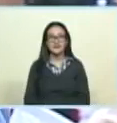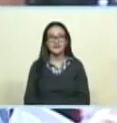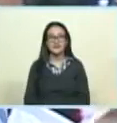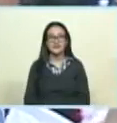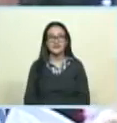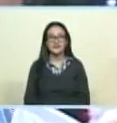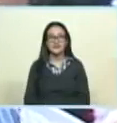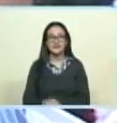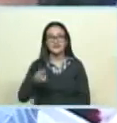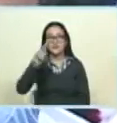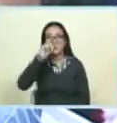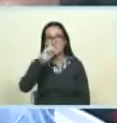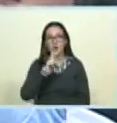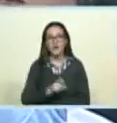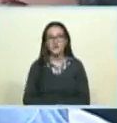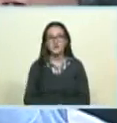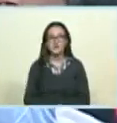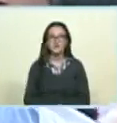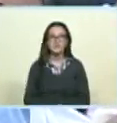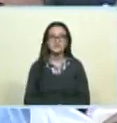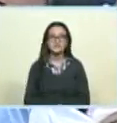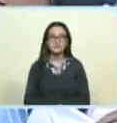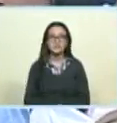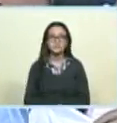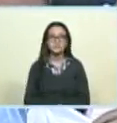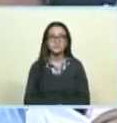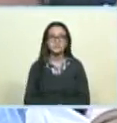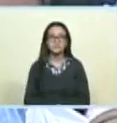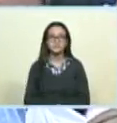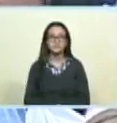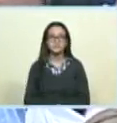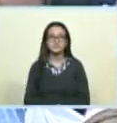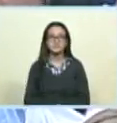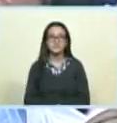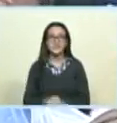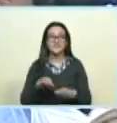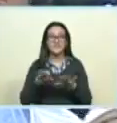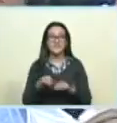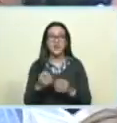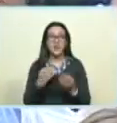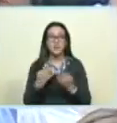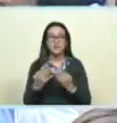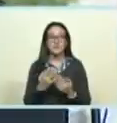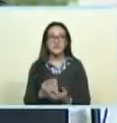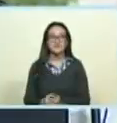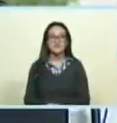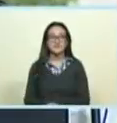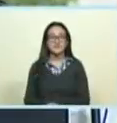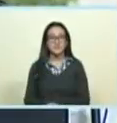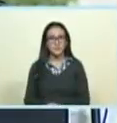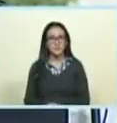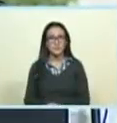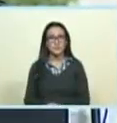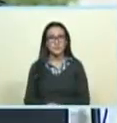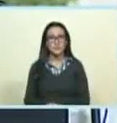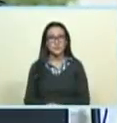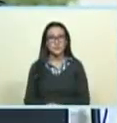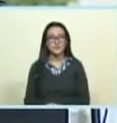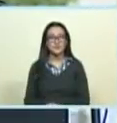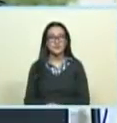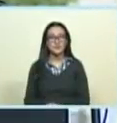¿De qué año? Dale un micrófono. Es el secretario de Convivencia. Me llama la atención,